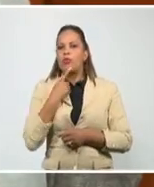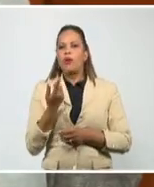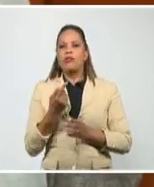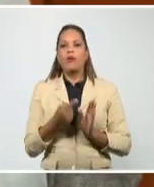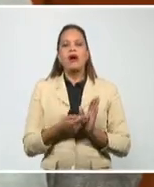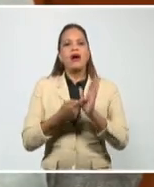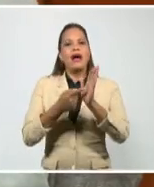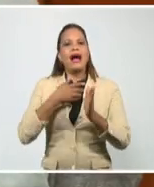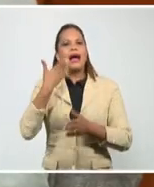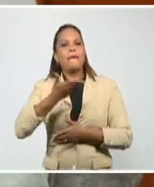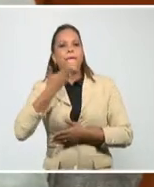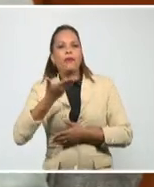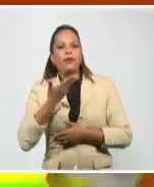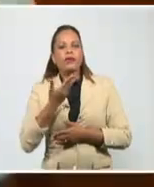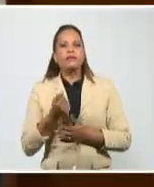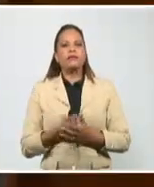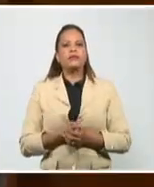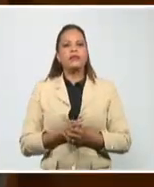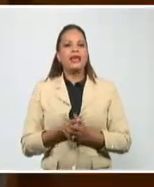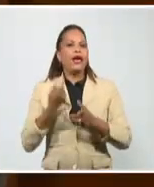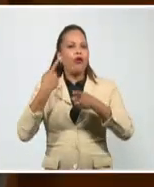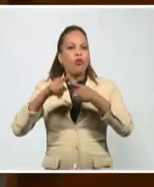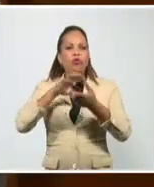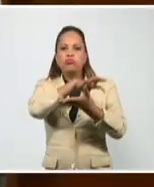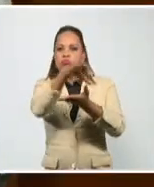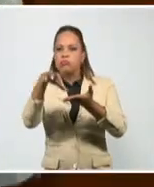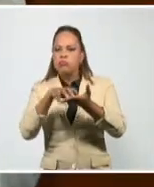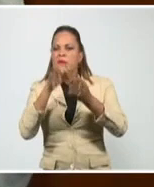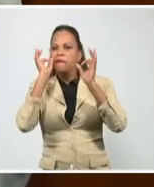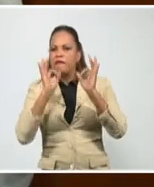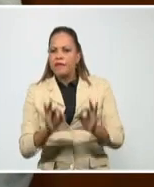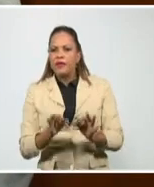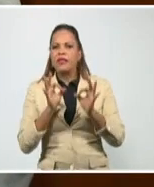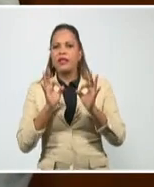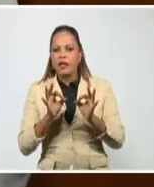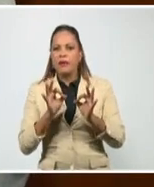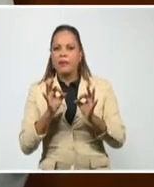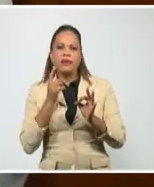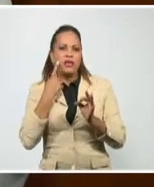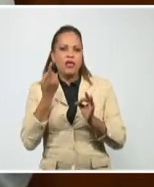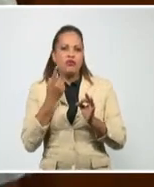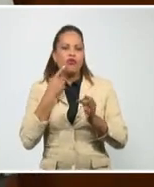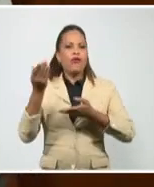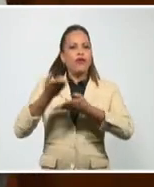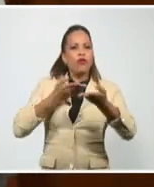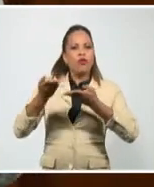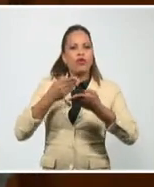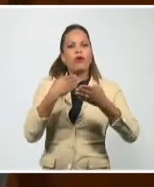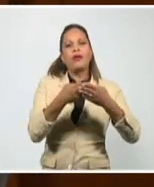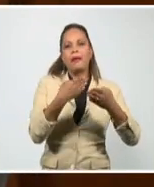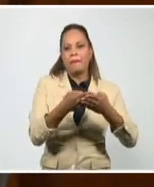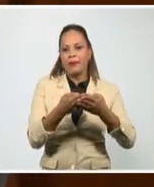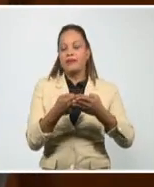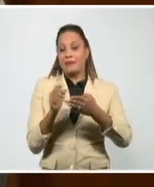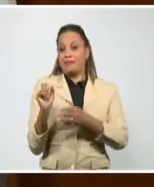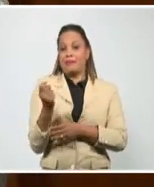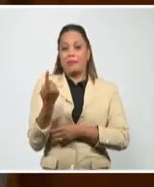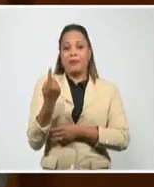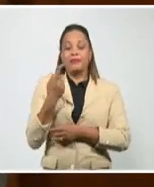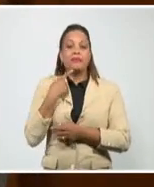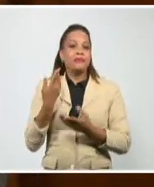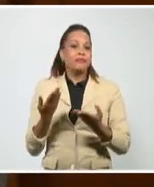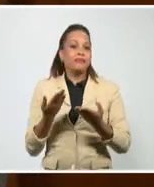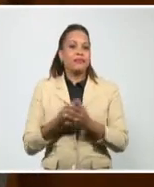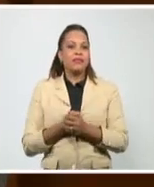cuando van a presentarse en otro circuito, si verdaderamente no tiene que negociar con la institución de qué va a estar poniendo y